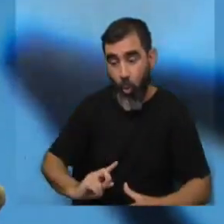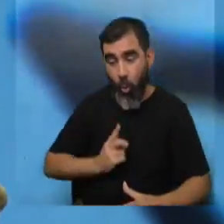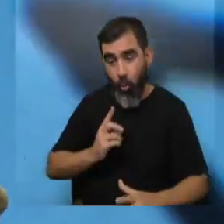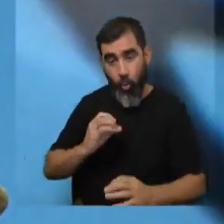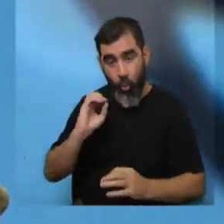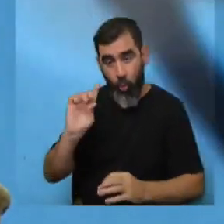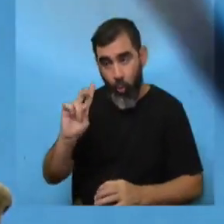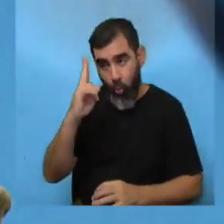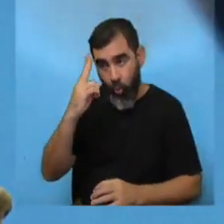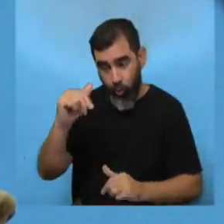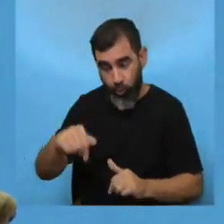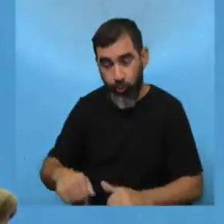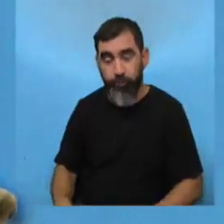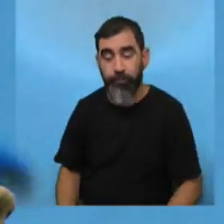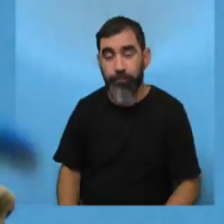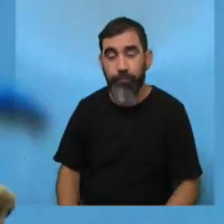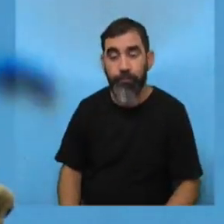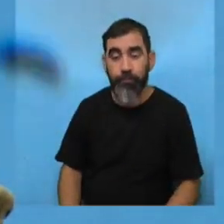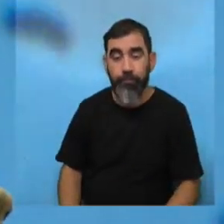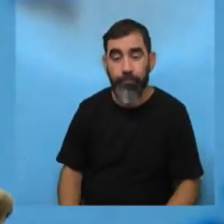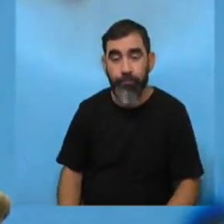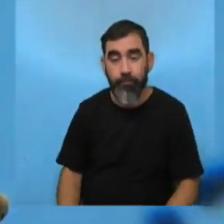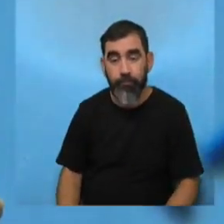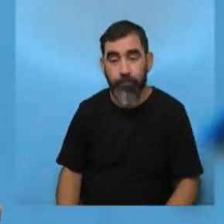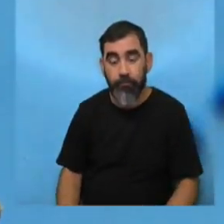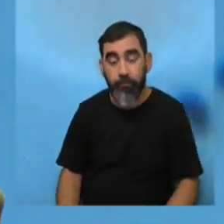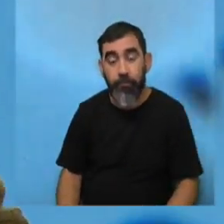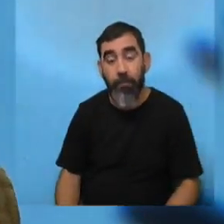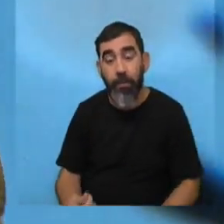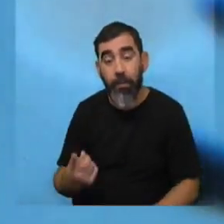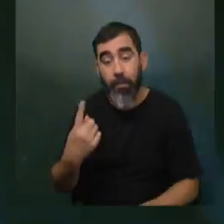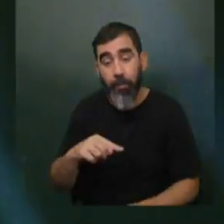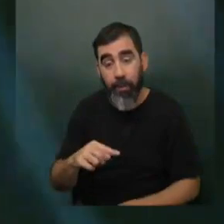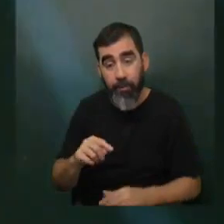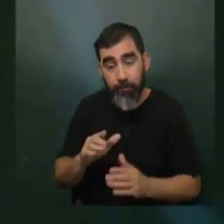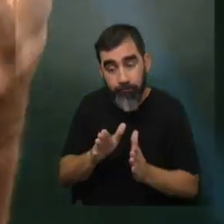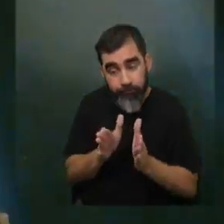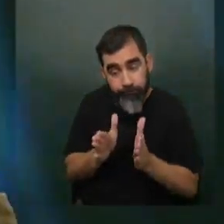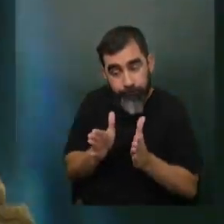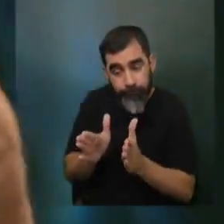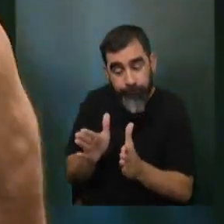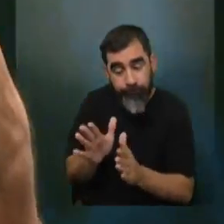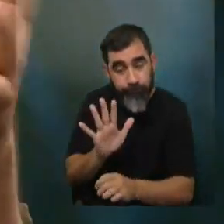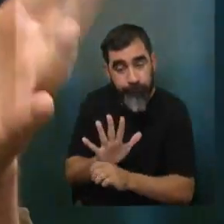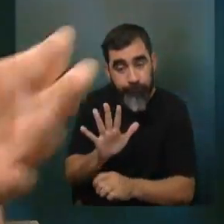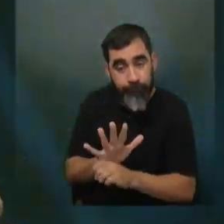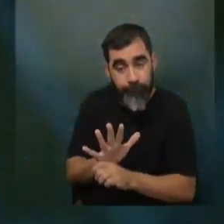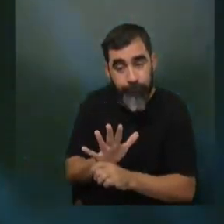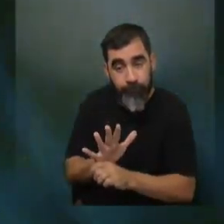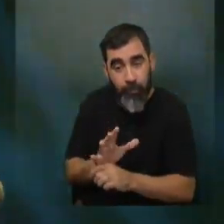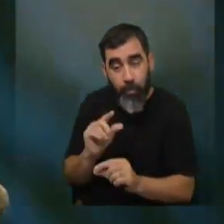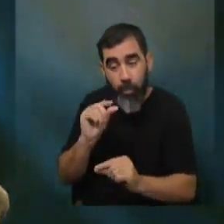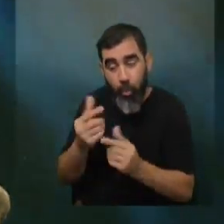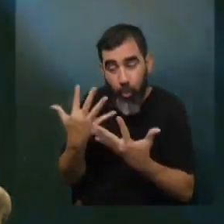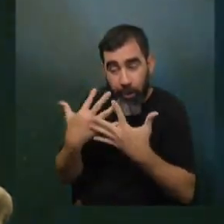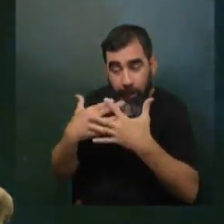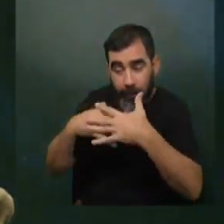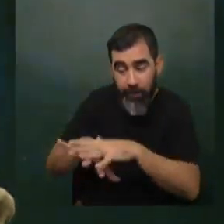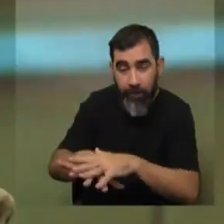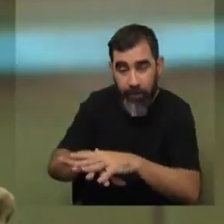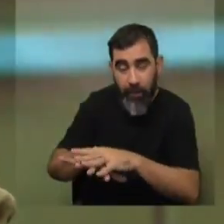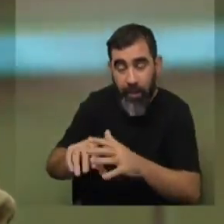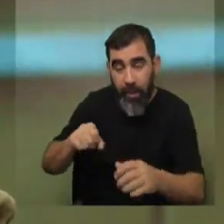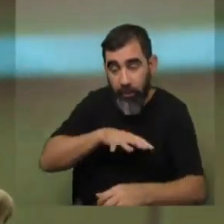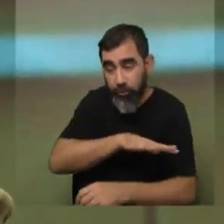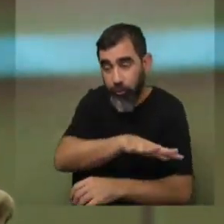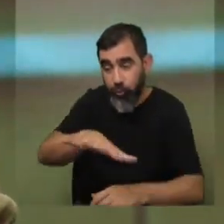extraordinario para el Uruguay, pero se ha mantenido en una dirección y se ha integrado poco al resto de la sociedad,